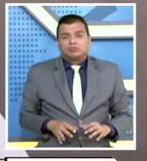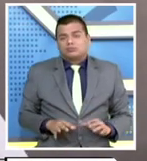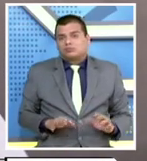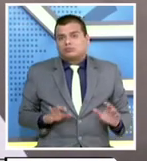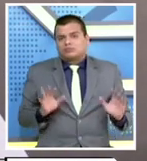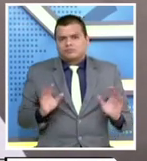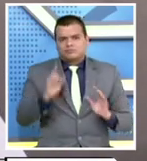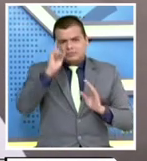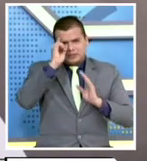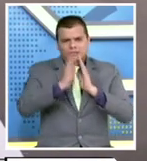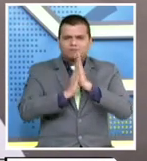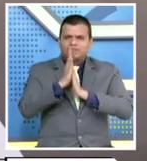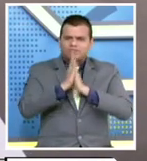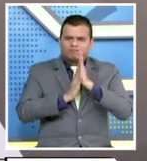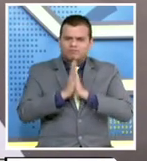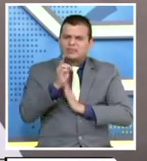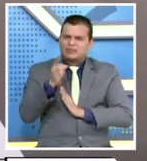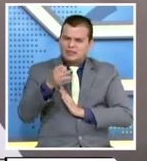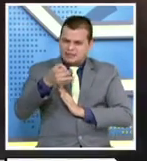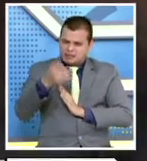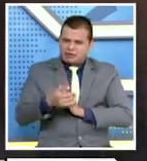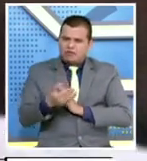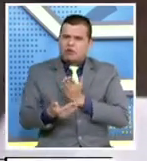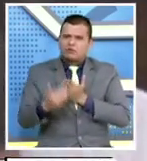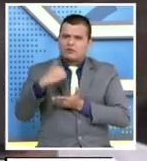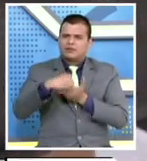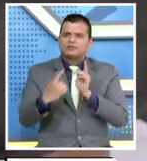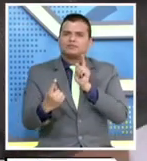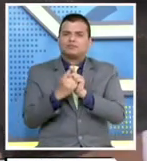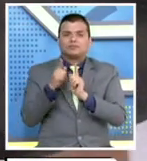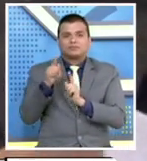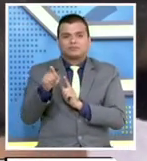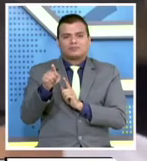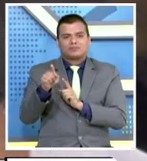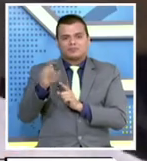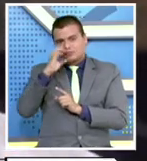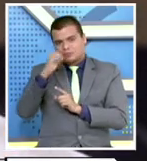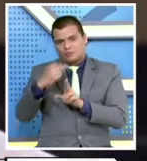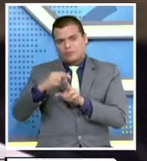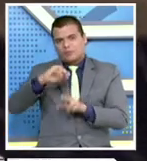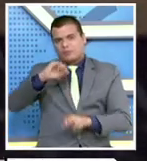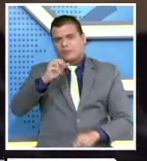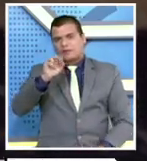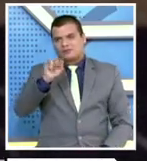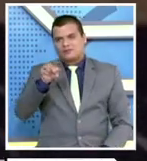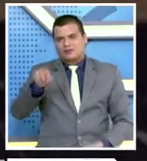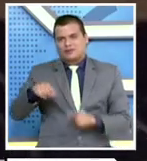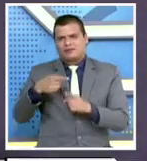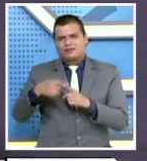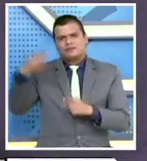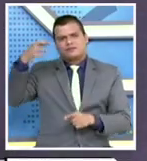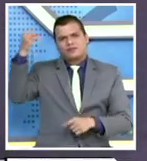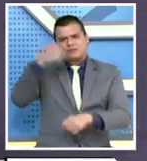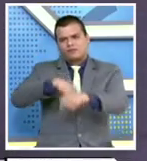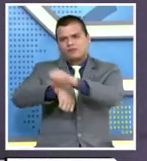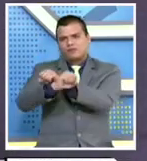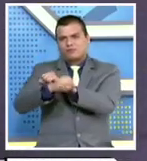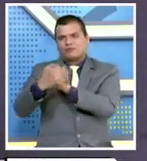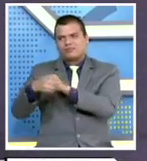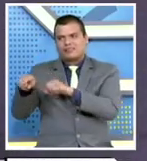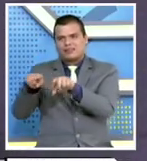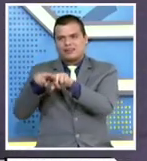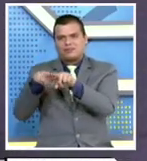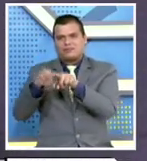siempre la esperanza estaba viva de que él iba a regresar a casa. John Alex Cano es jugador de fútbol profesional y hermano de Ferney, dice que esta